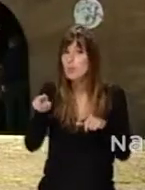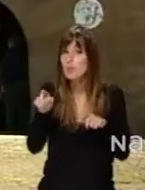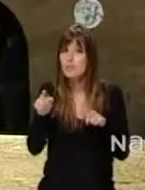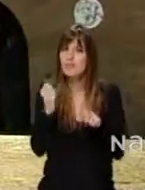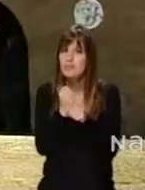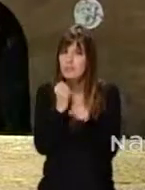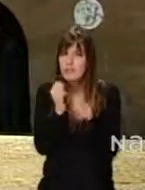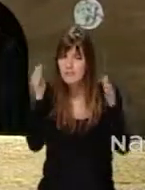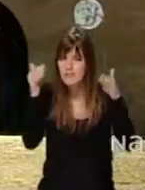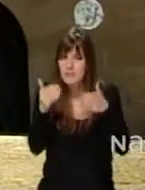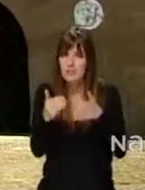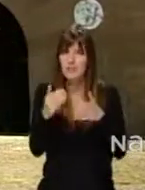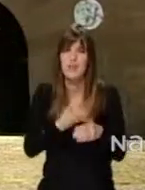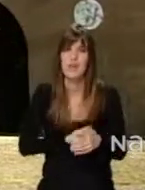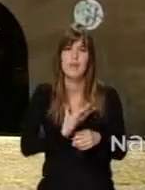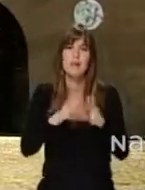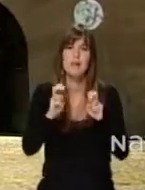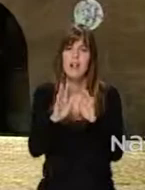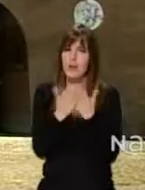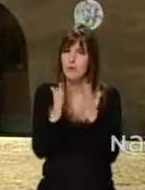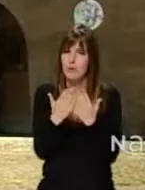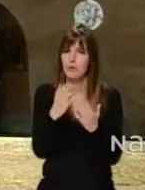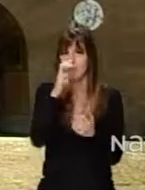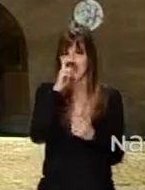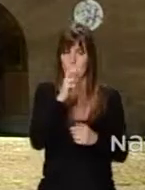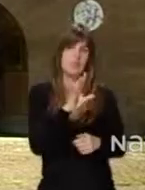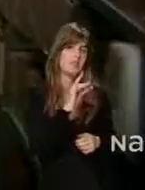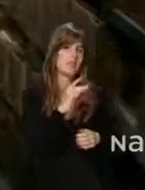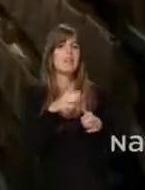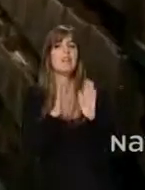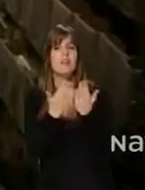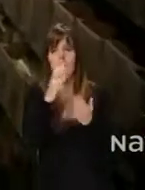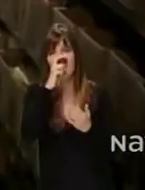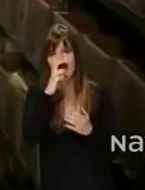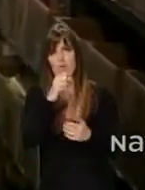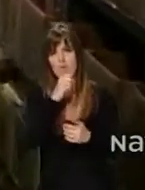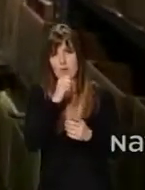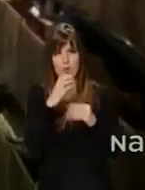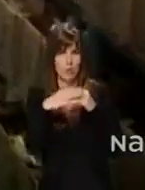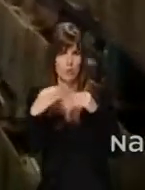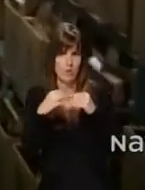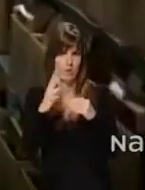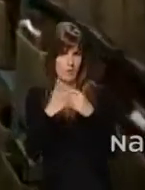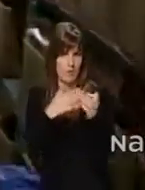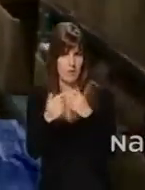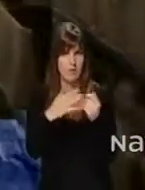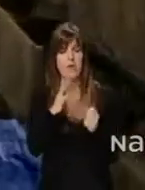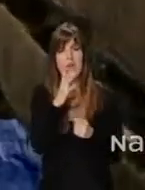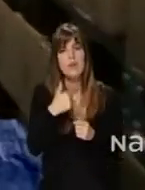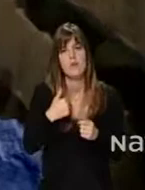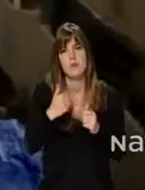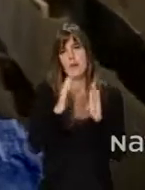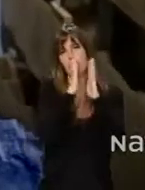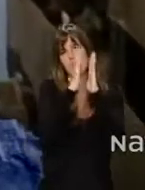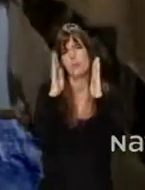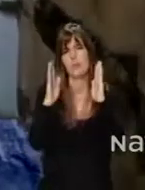los libros con historia, ¿no? Sí, libros antiguos, viejos, usados. Sé que tengo catalogados, es decir, pues disponibles para alguien que lo